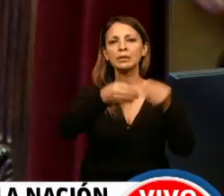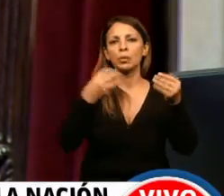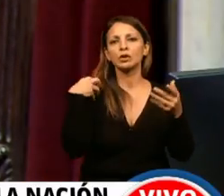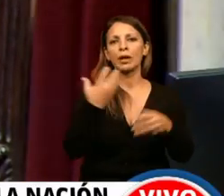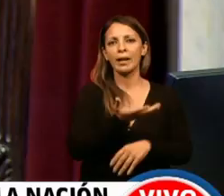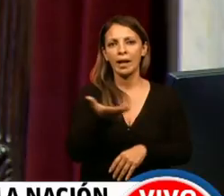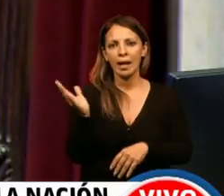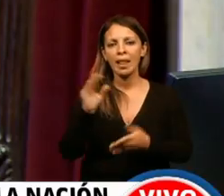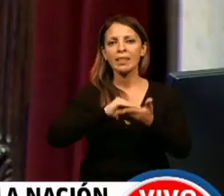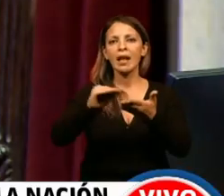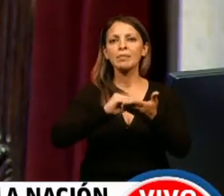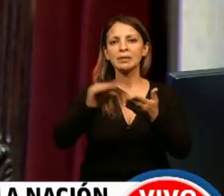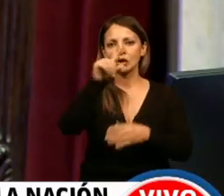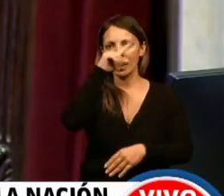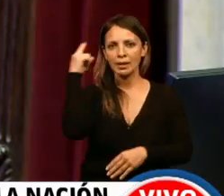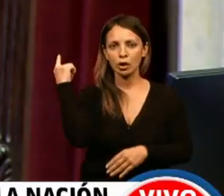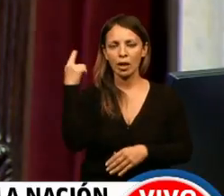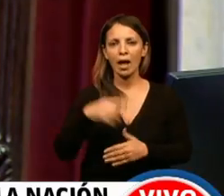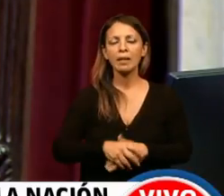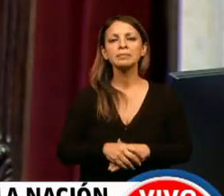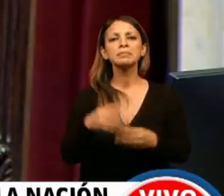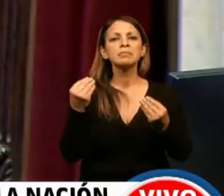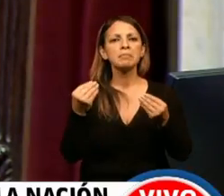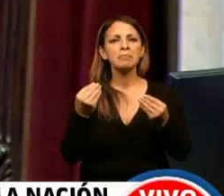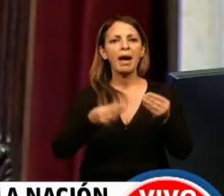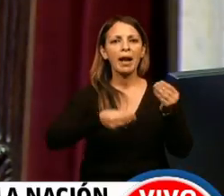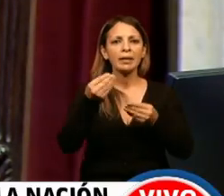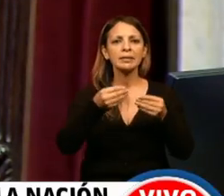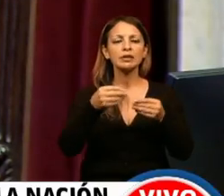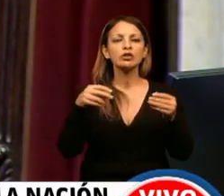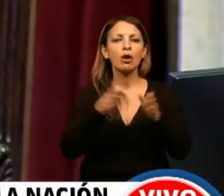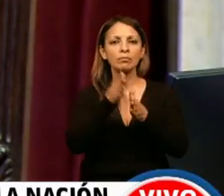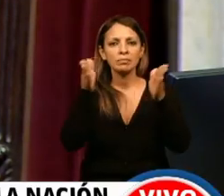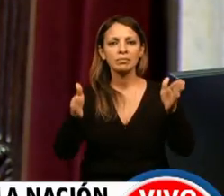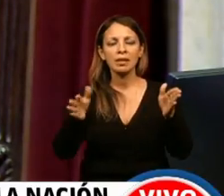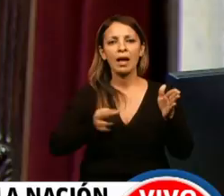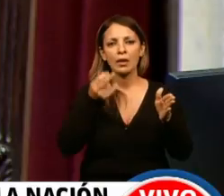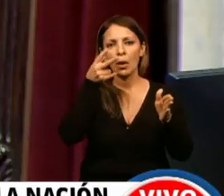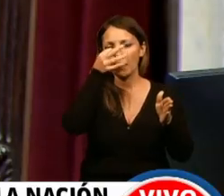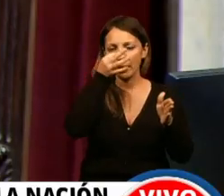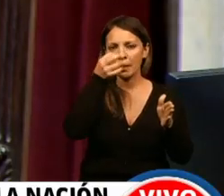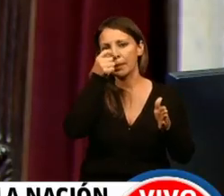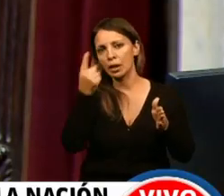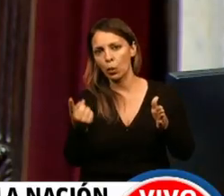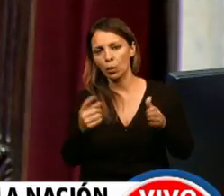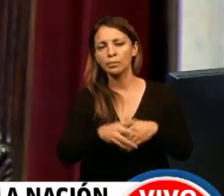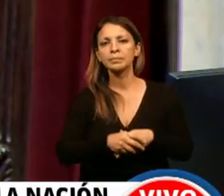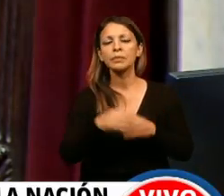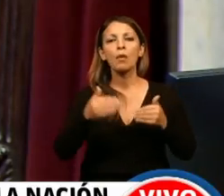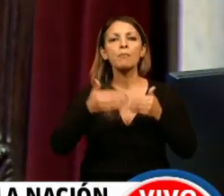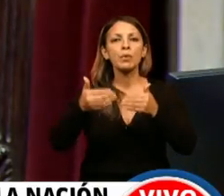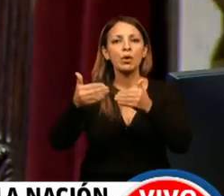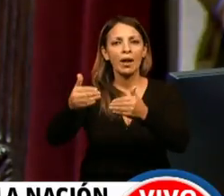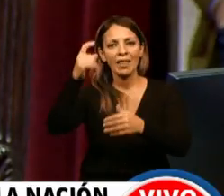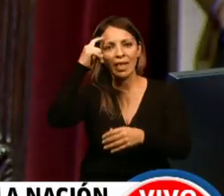de la administración nacional para el ejercicio fiscal del año 2021 sobre prorrogar por diez